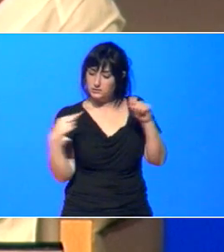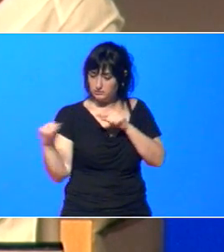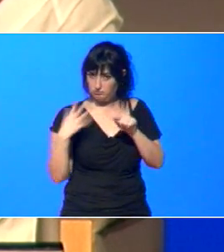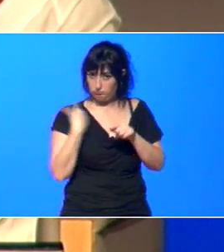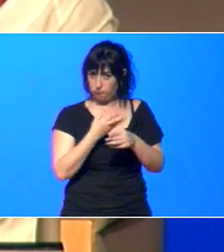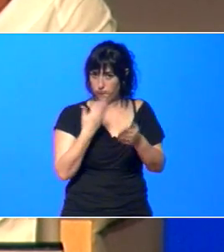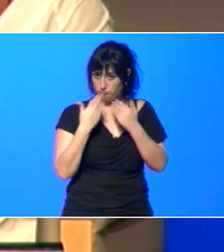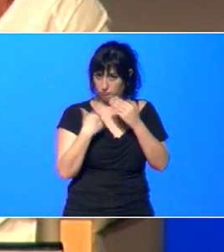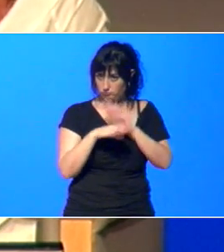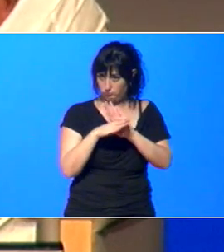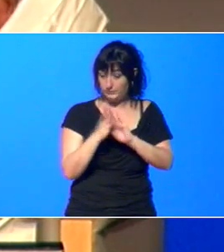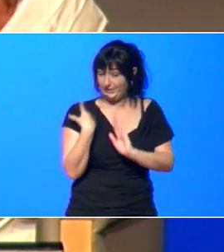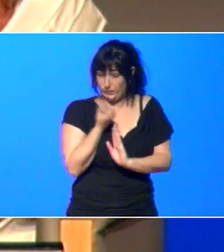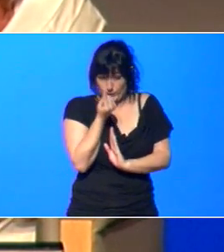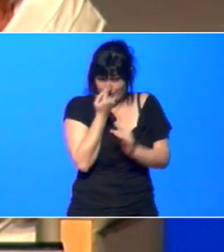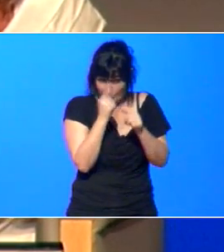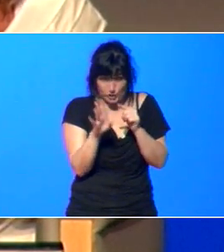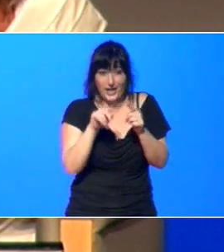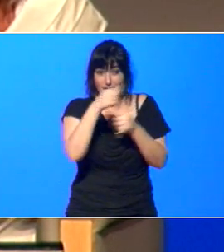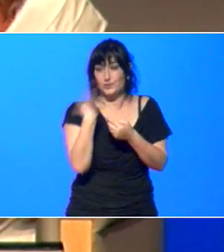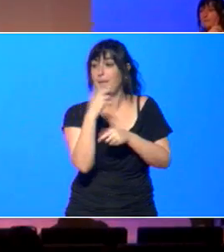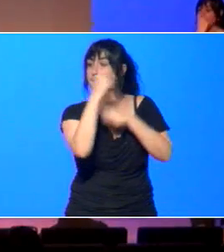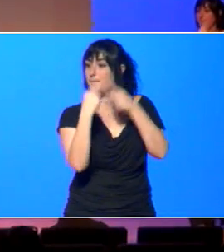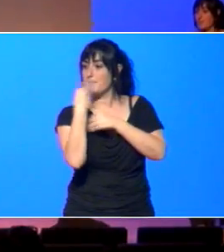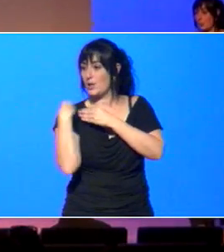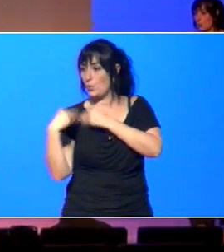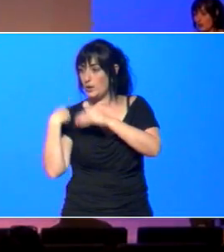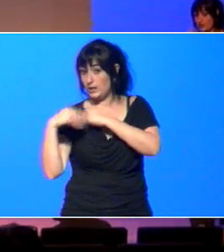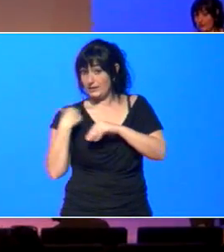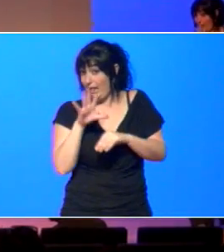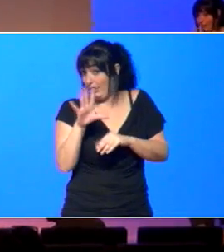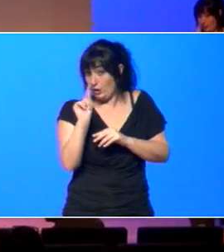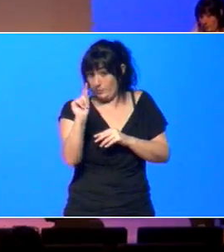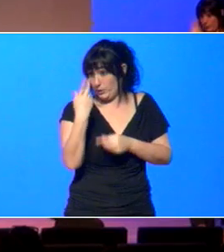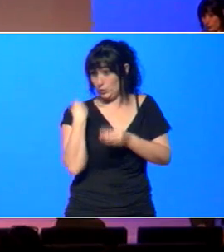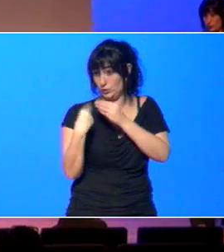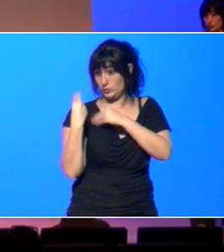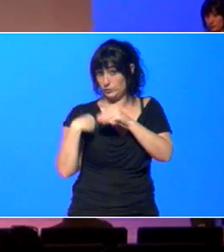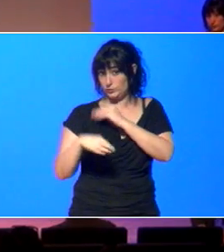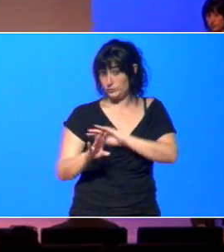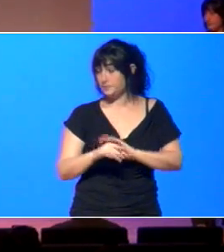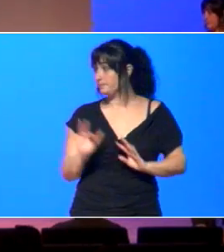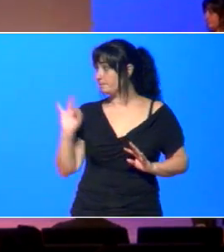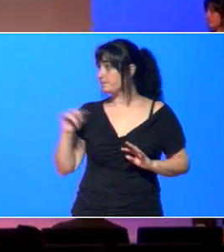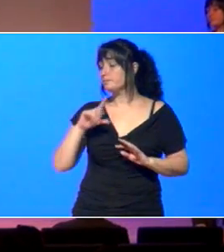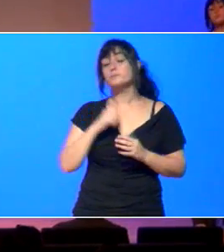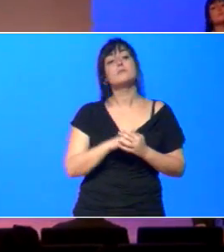pequeño apunte y pasamos a las preguntas. Cinco minutos de preguntas. Solamente voy a